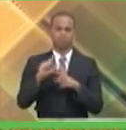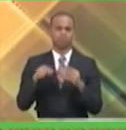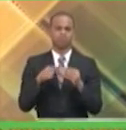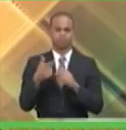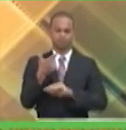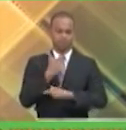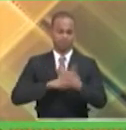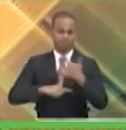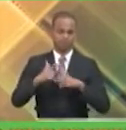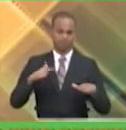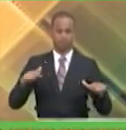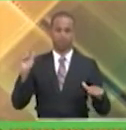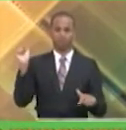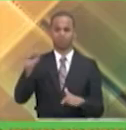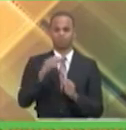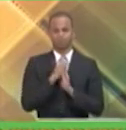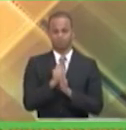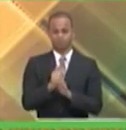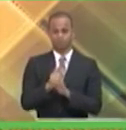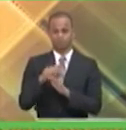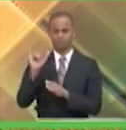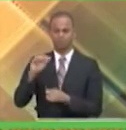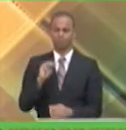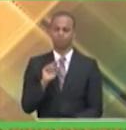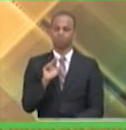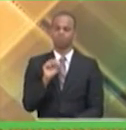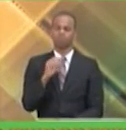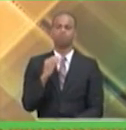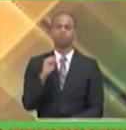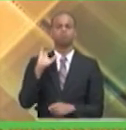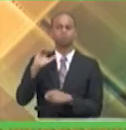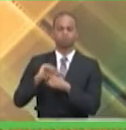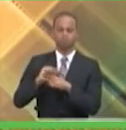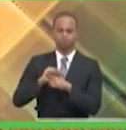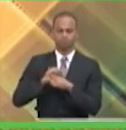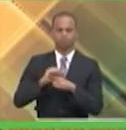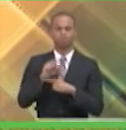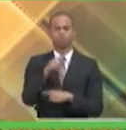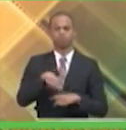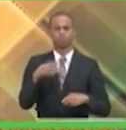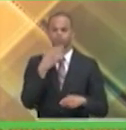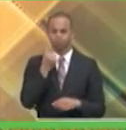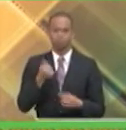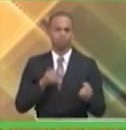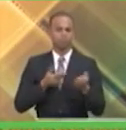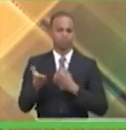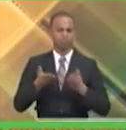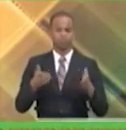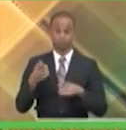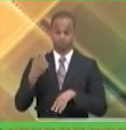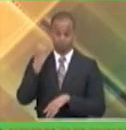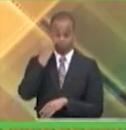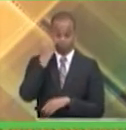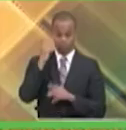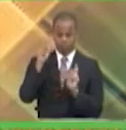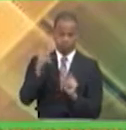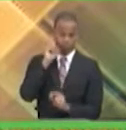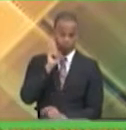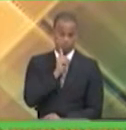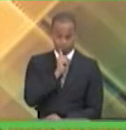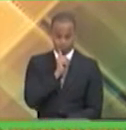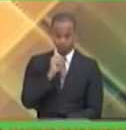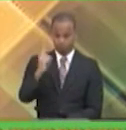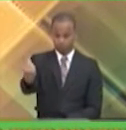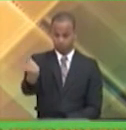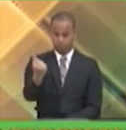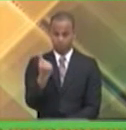lengua de señas a los guías de esos museos, para que puedan dar un mejor servicio a la hora de que alguna persona con